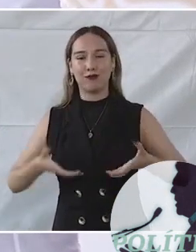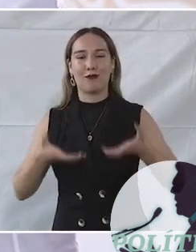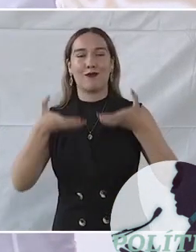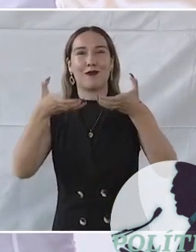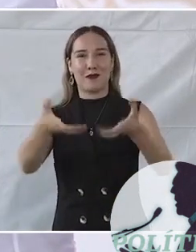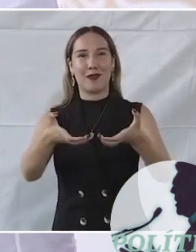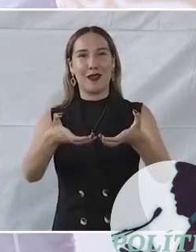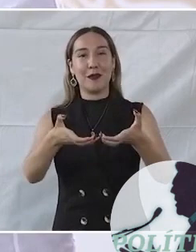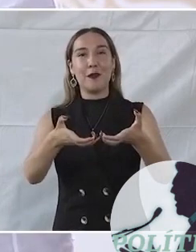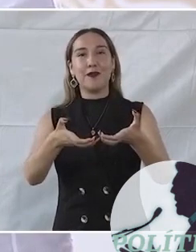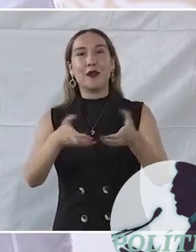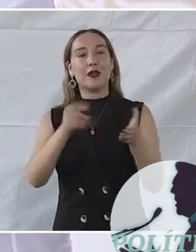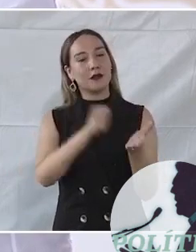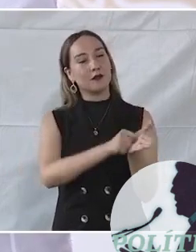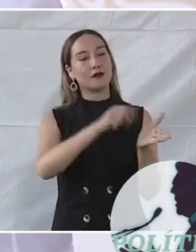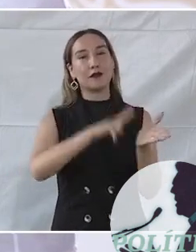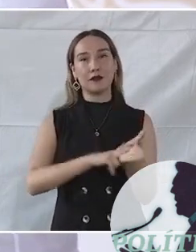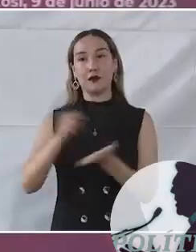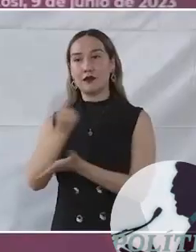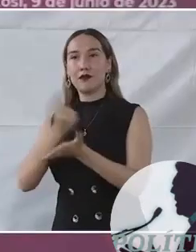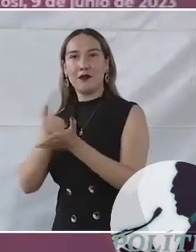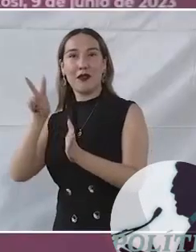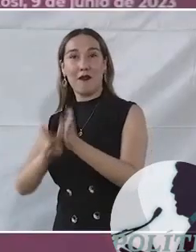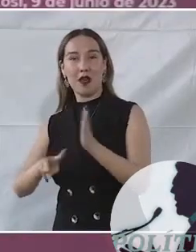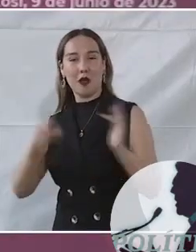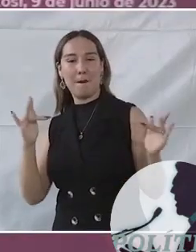que su gobierno ya está construyendo en la actualidad.